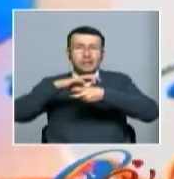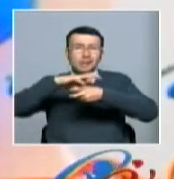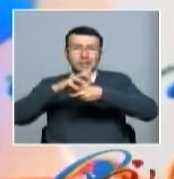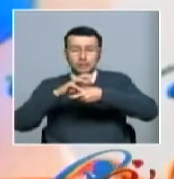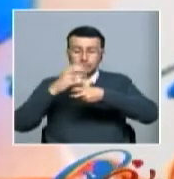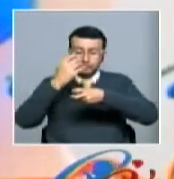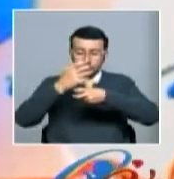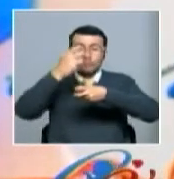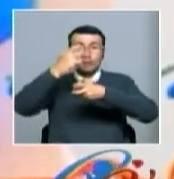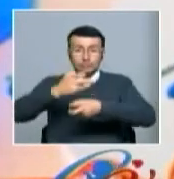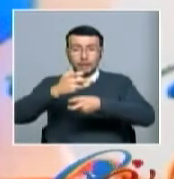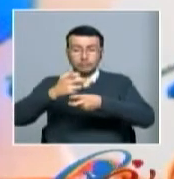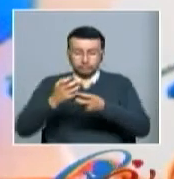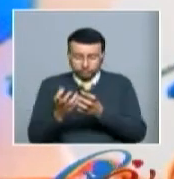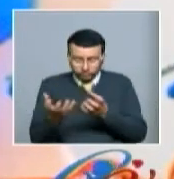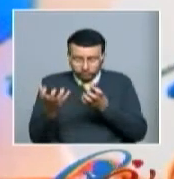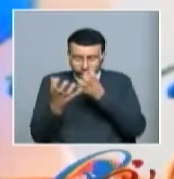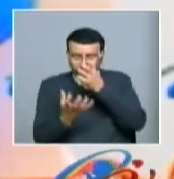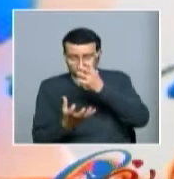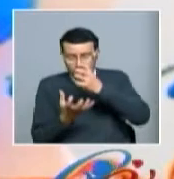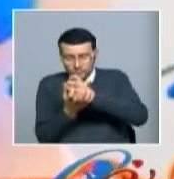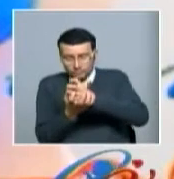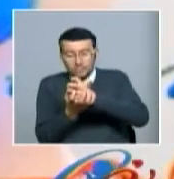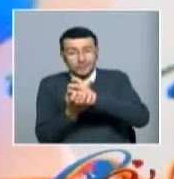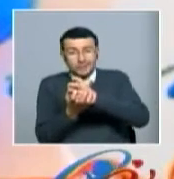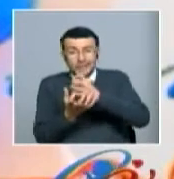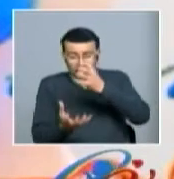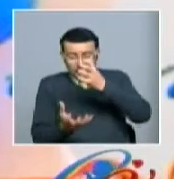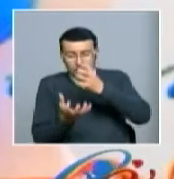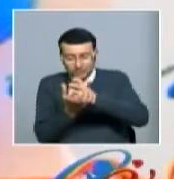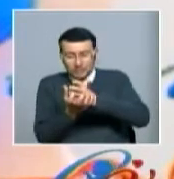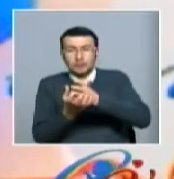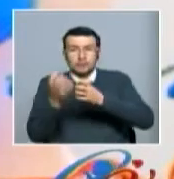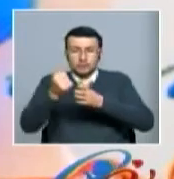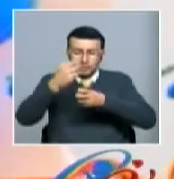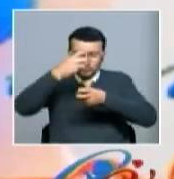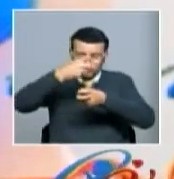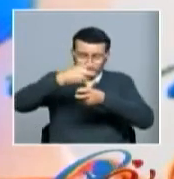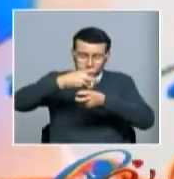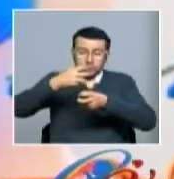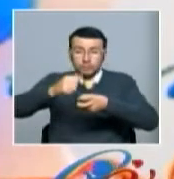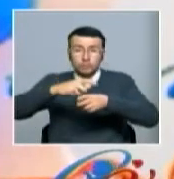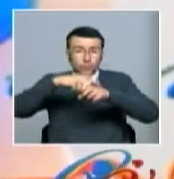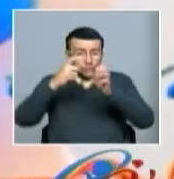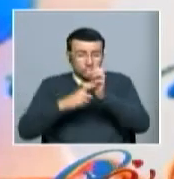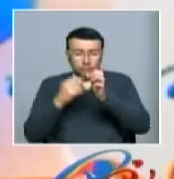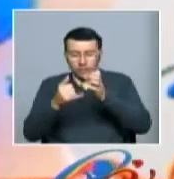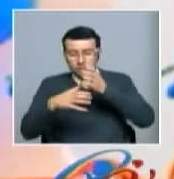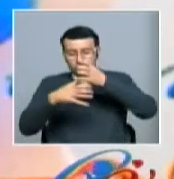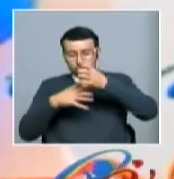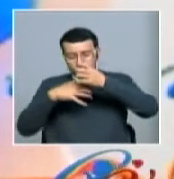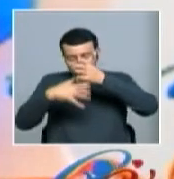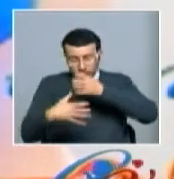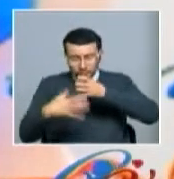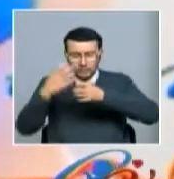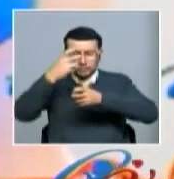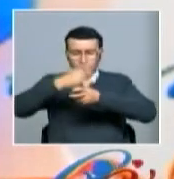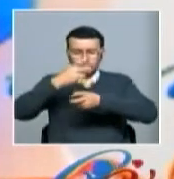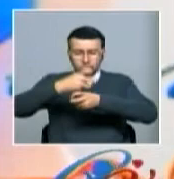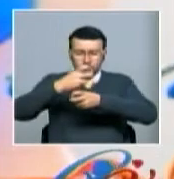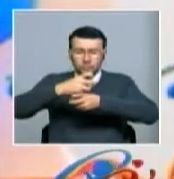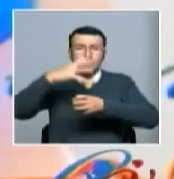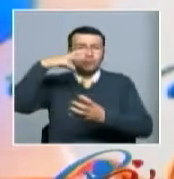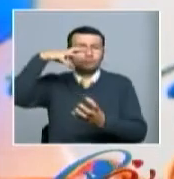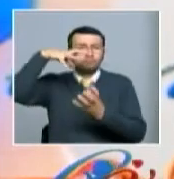adhiere por delante y por detrás a los ligamentos longitudinales o vertebrales comunes, anterior y posterior, forma cuerpo